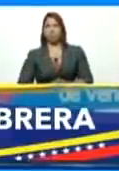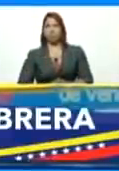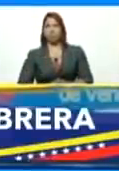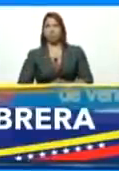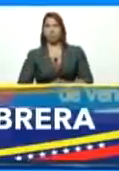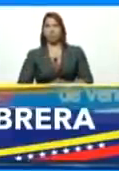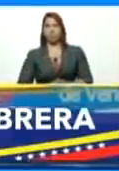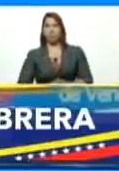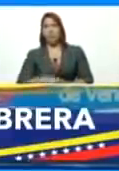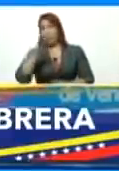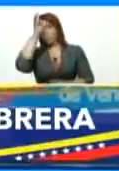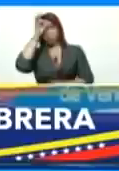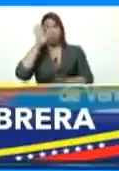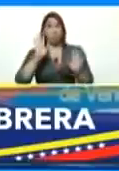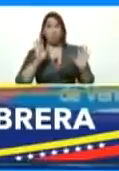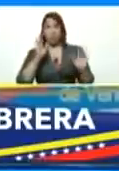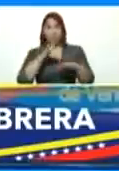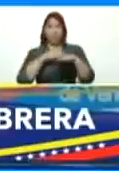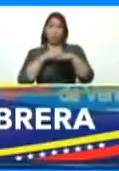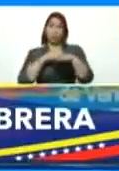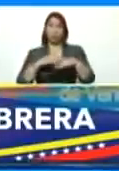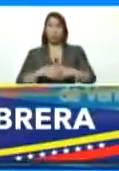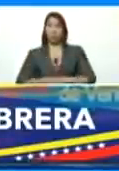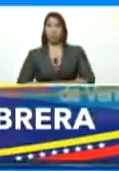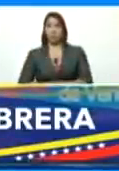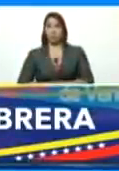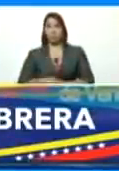no sabía mira no sabía perdóname